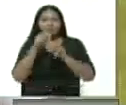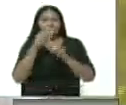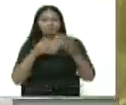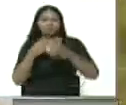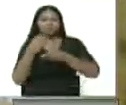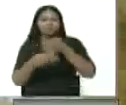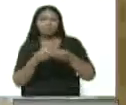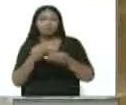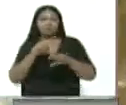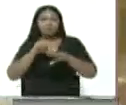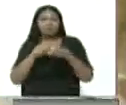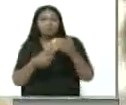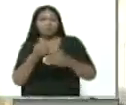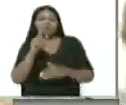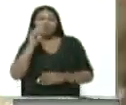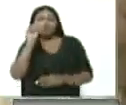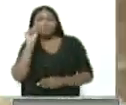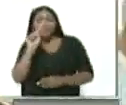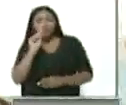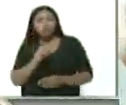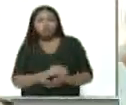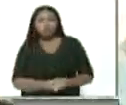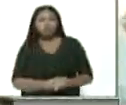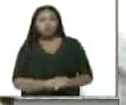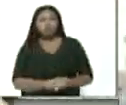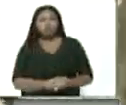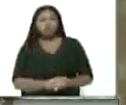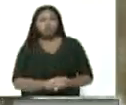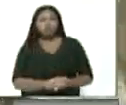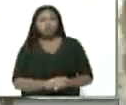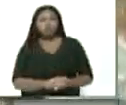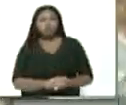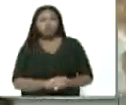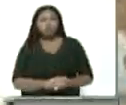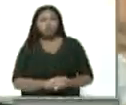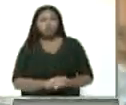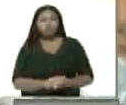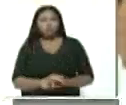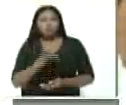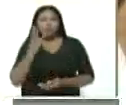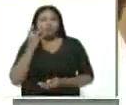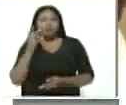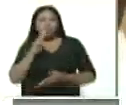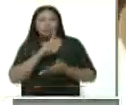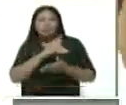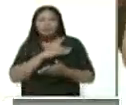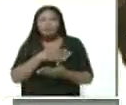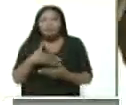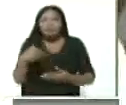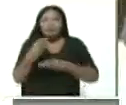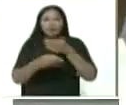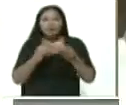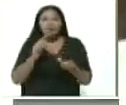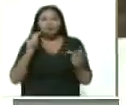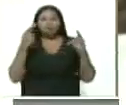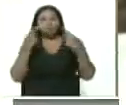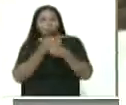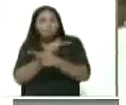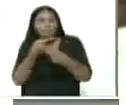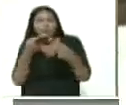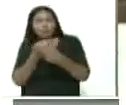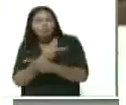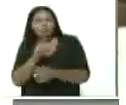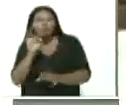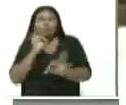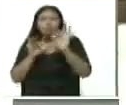no debe tardar más de un minuto y entrar si por ejemplo desea hacer combinación porque hay la modalidad de